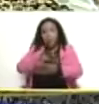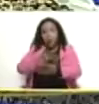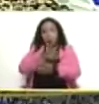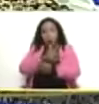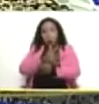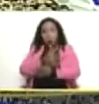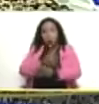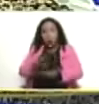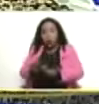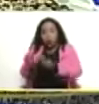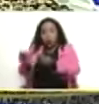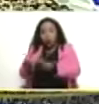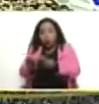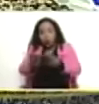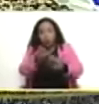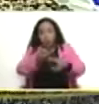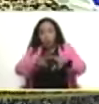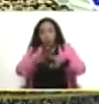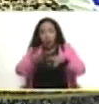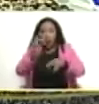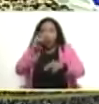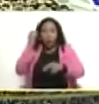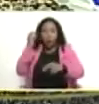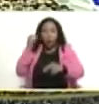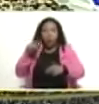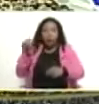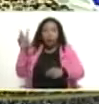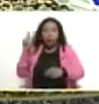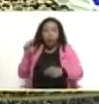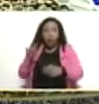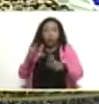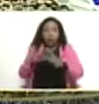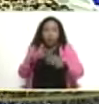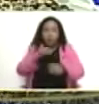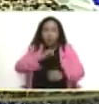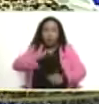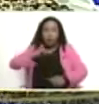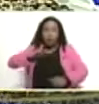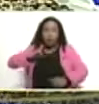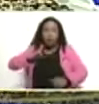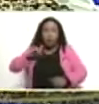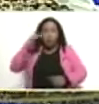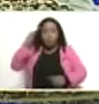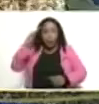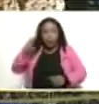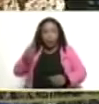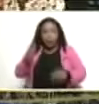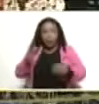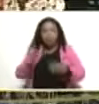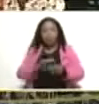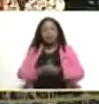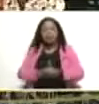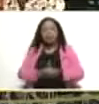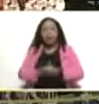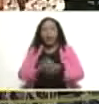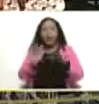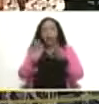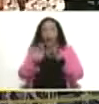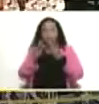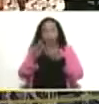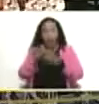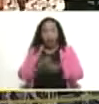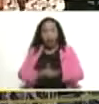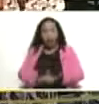le mandamos a los niños y niñas de Venezuela, a todo el personal militar, a su familia, a la tropa,